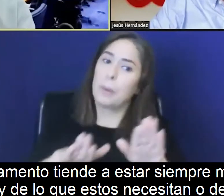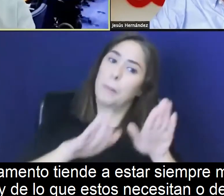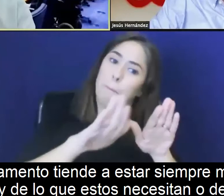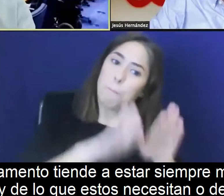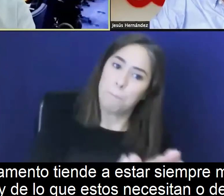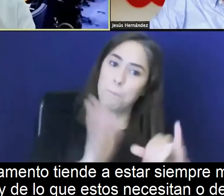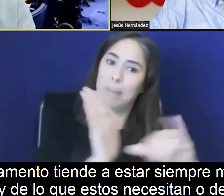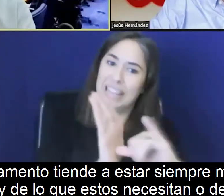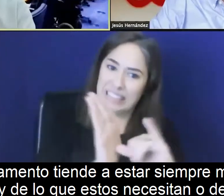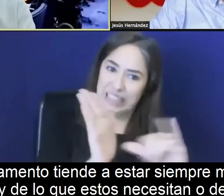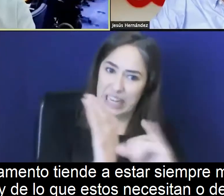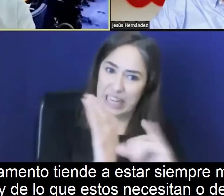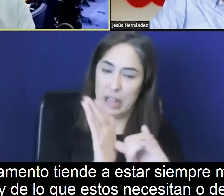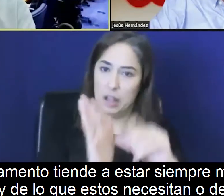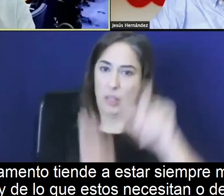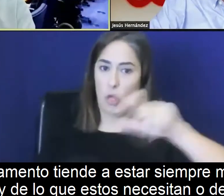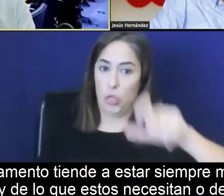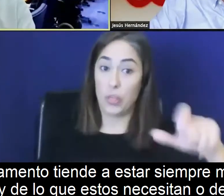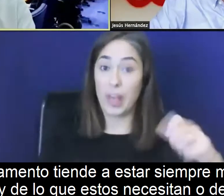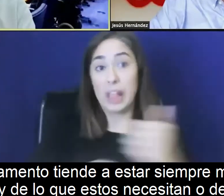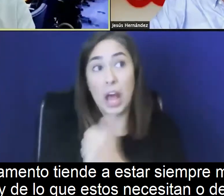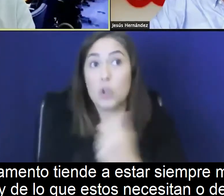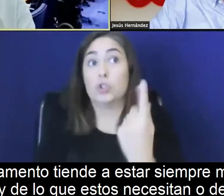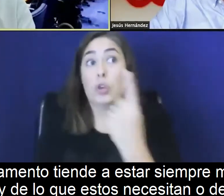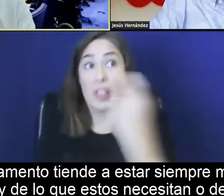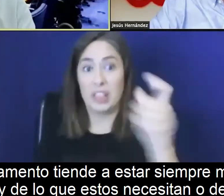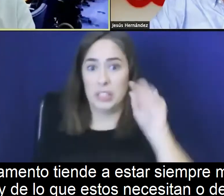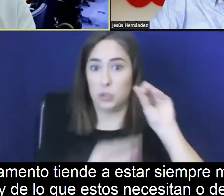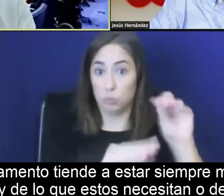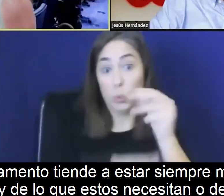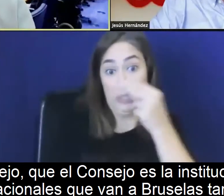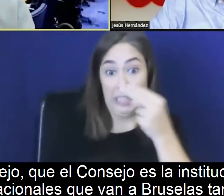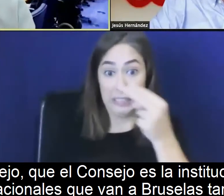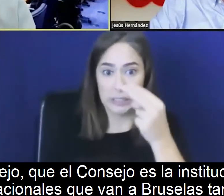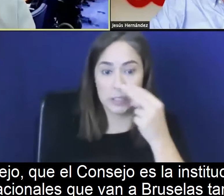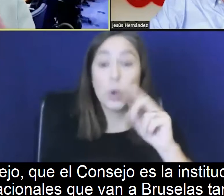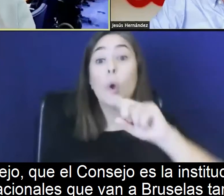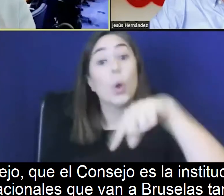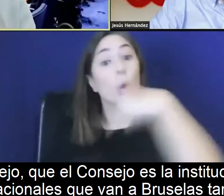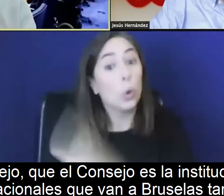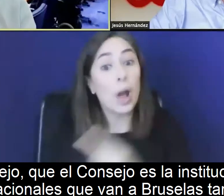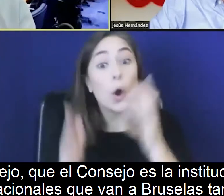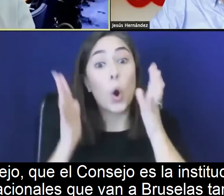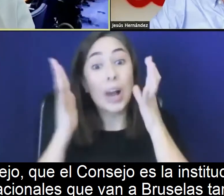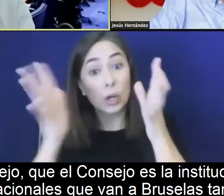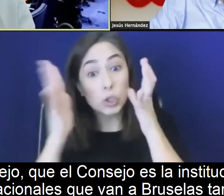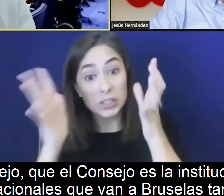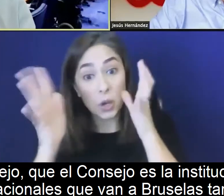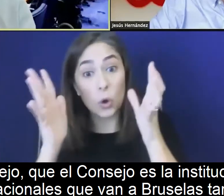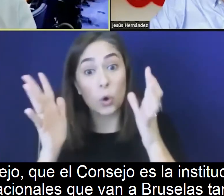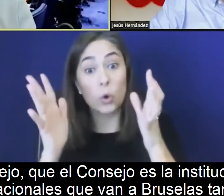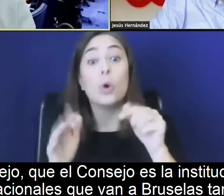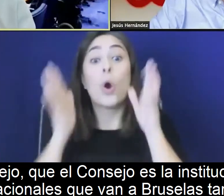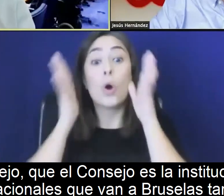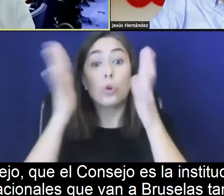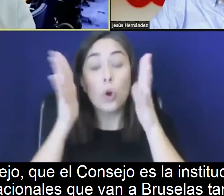lo que estos necesitan o de sus intereses. Y luego está el Consejo, que el Consejo es la institución que representa a